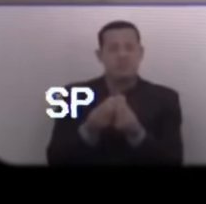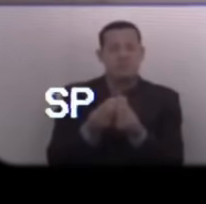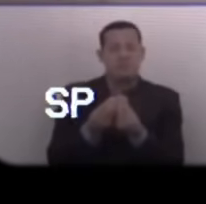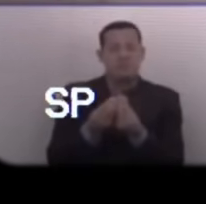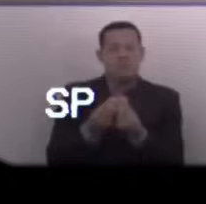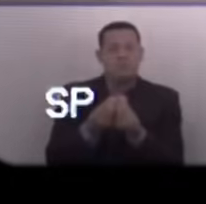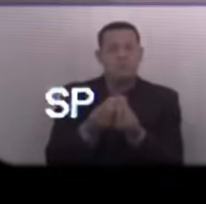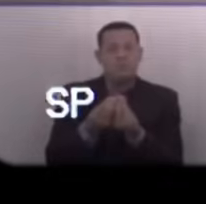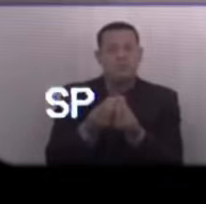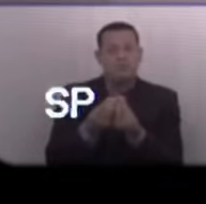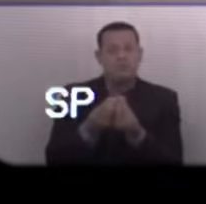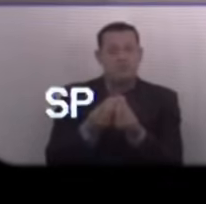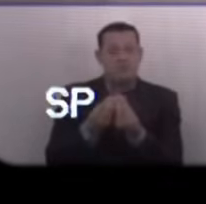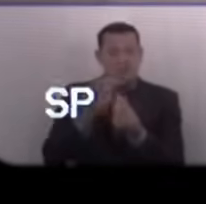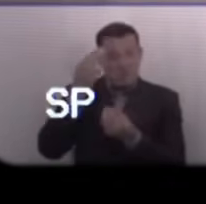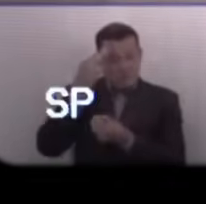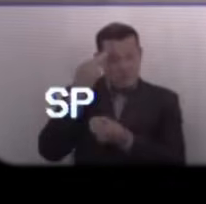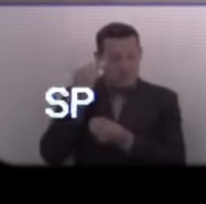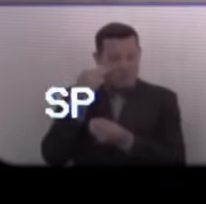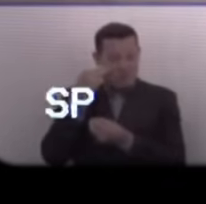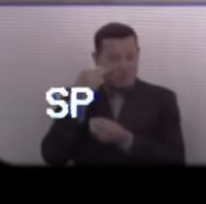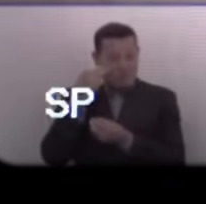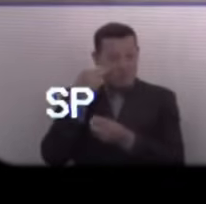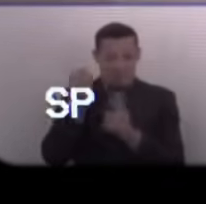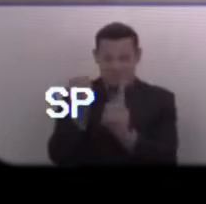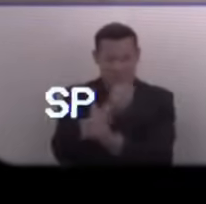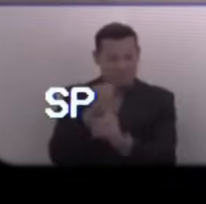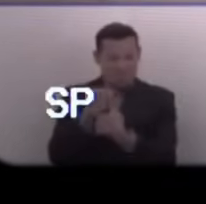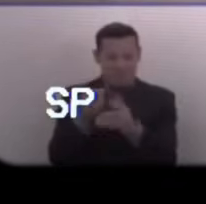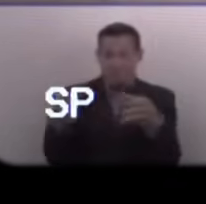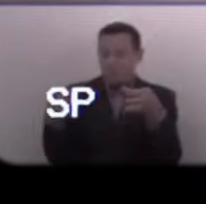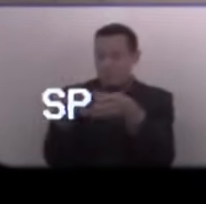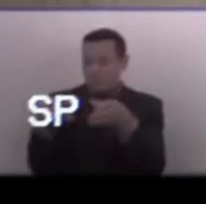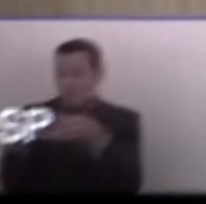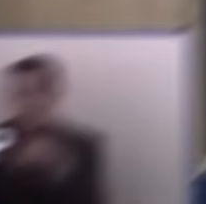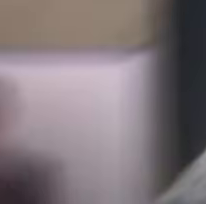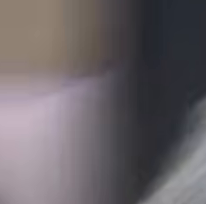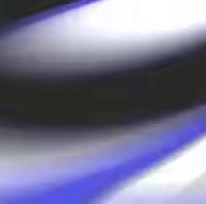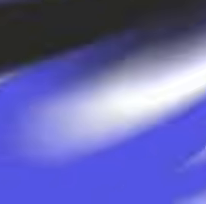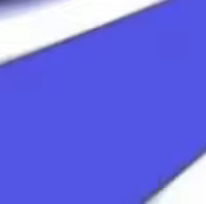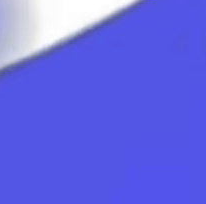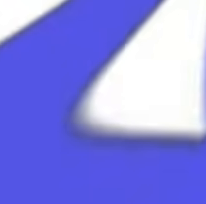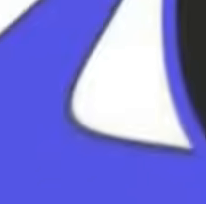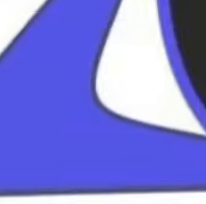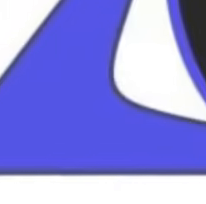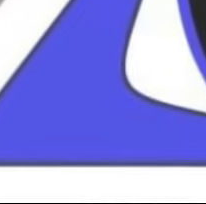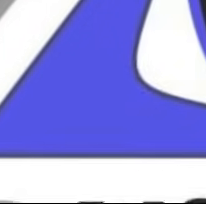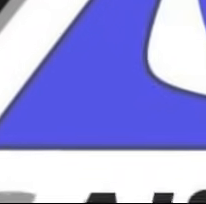Lo mínimo es combatirla en conjunto, lo mínimo.